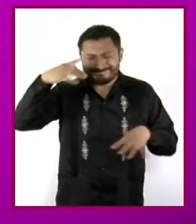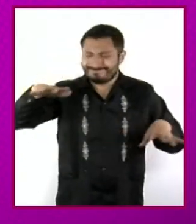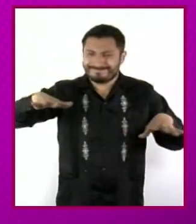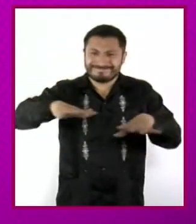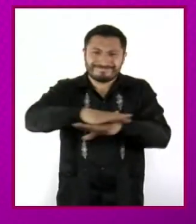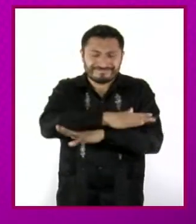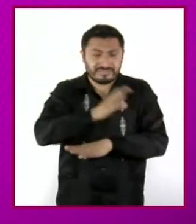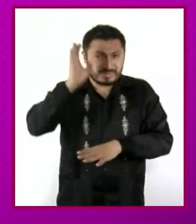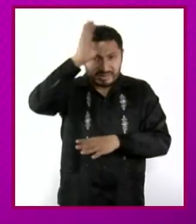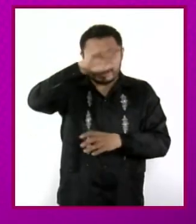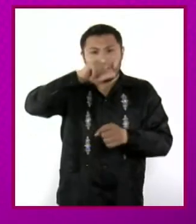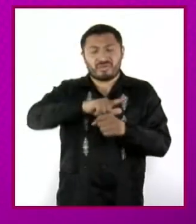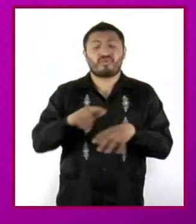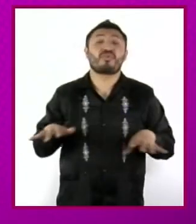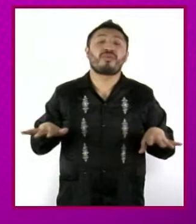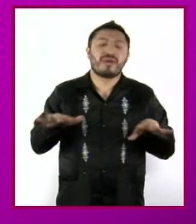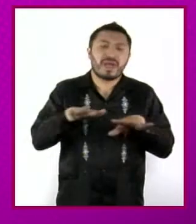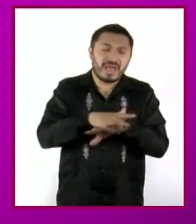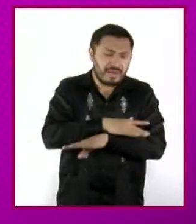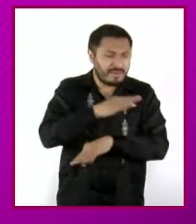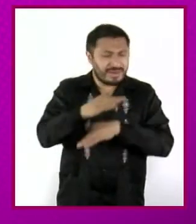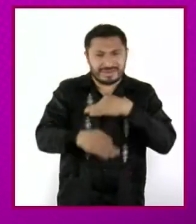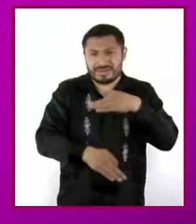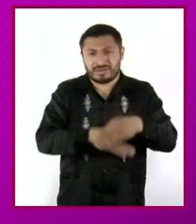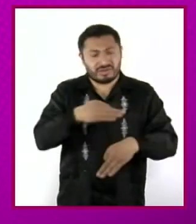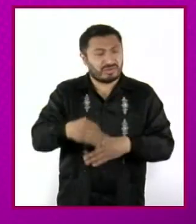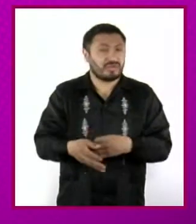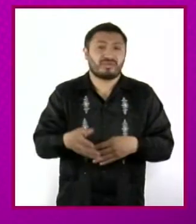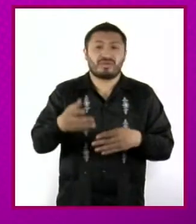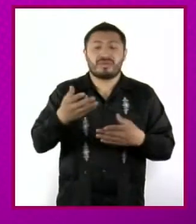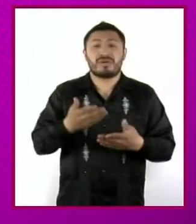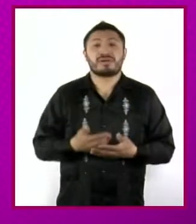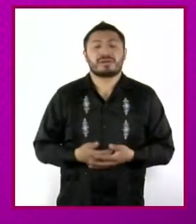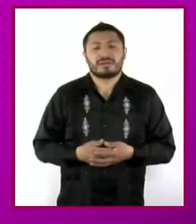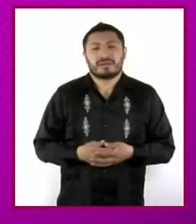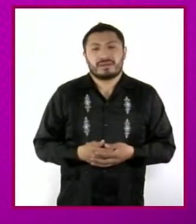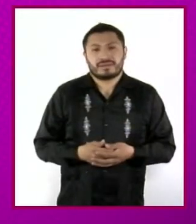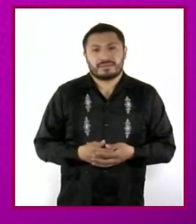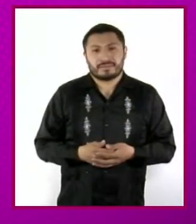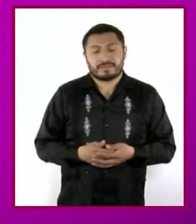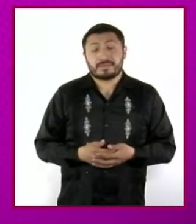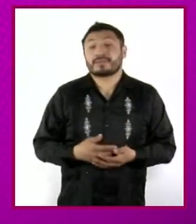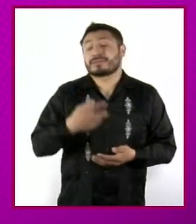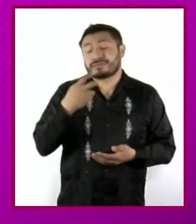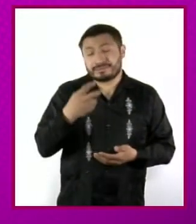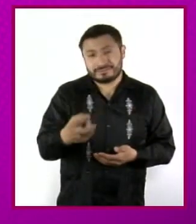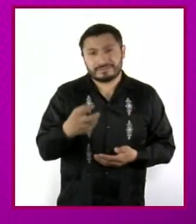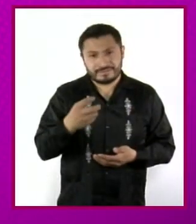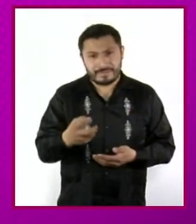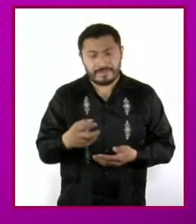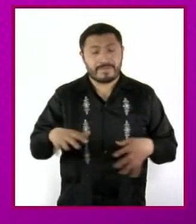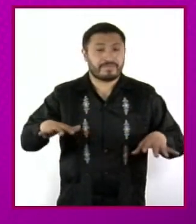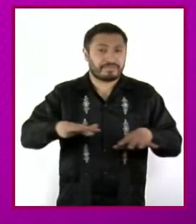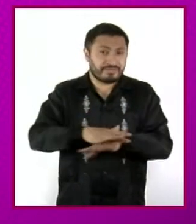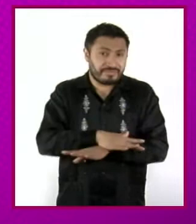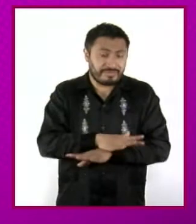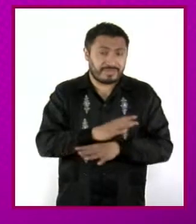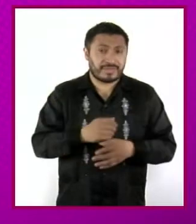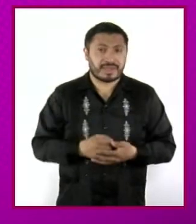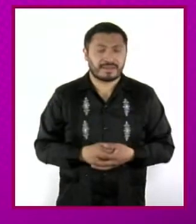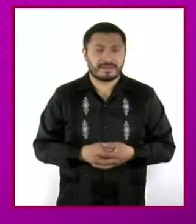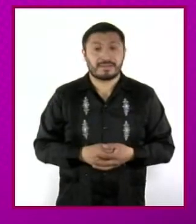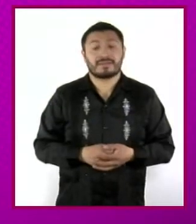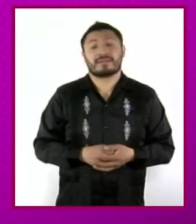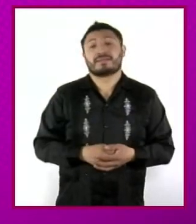nuestra cultura, todo lo que somos como seres humanos. Ahí es el momento en que cambia, en